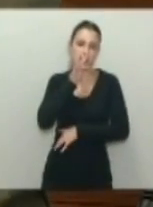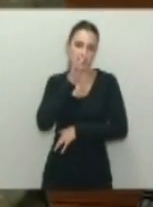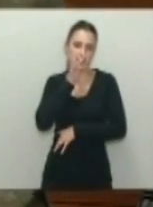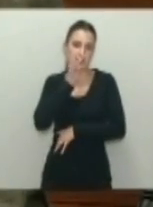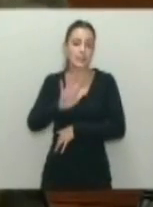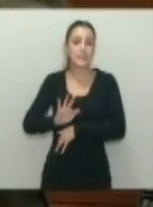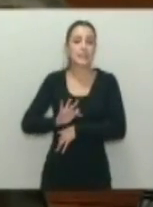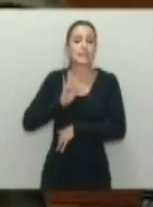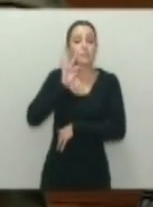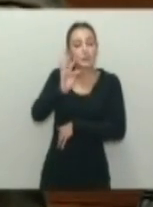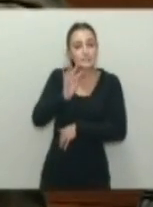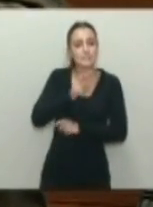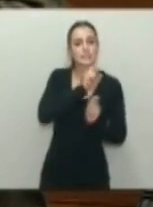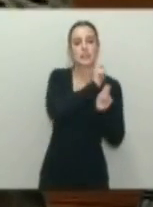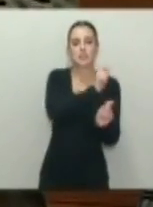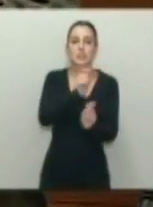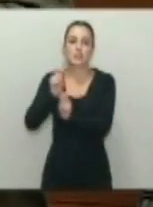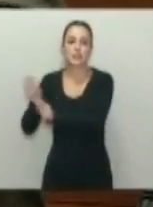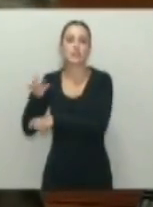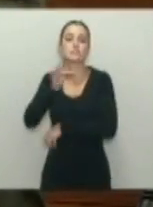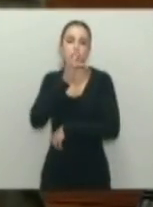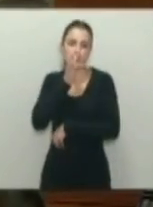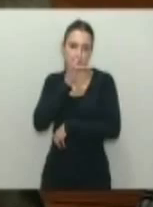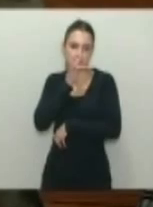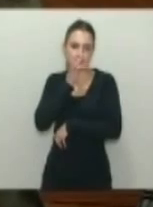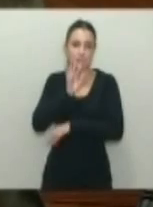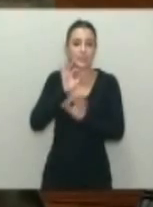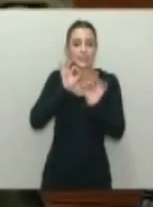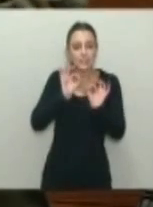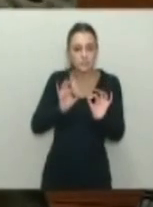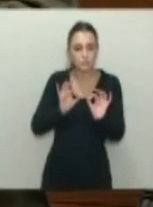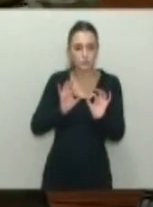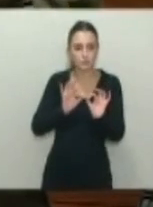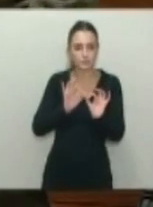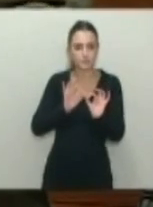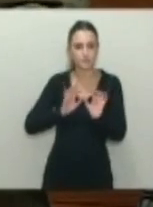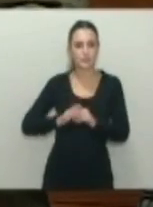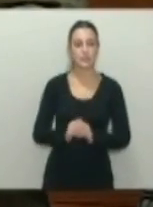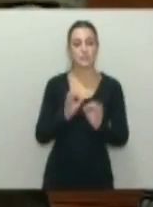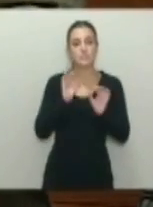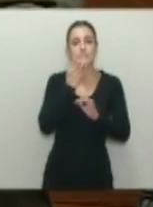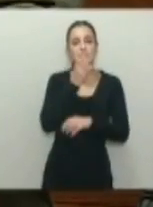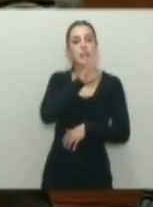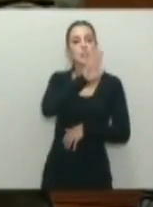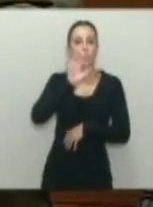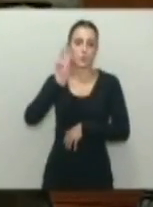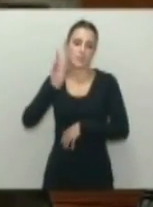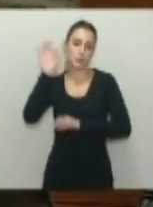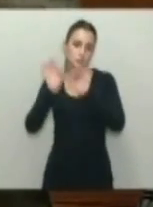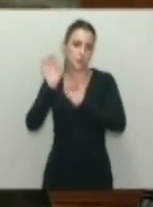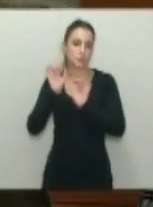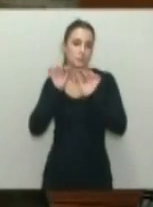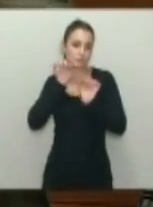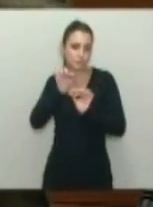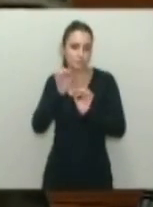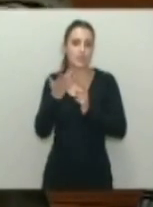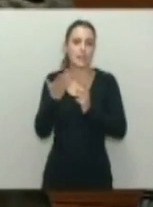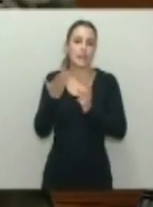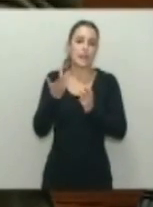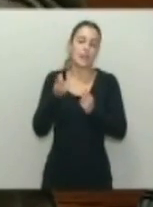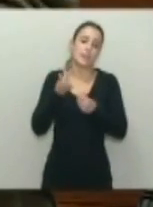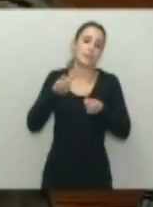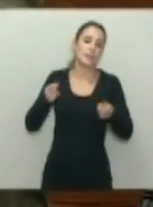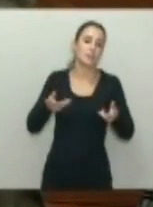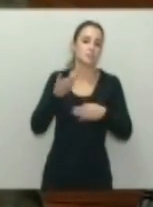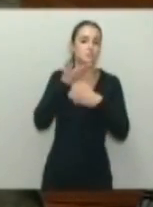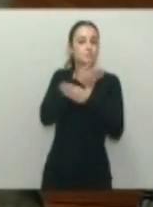por tanto, de adjudicación. Eso en el supuesto de que ese 52%, en el mejor de los casos, ya hubiese sido sacado a convocatoria